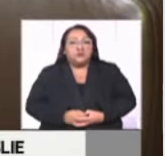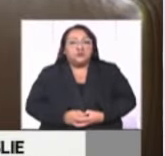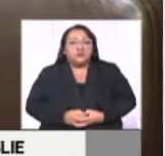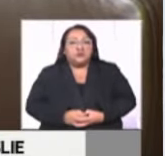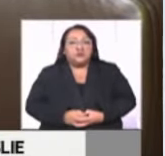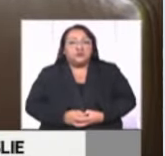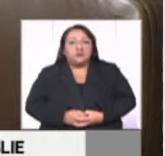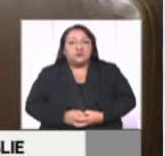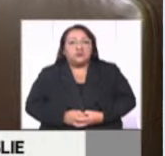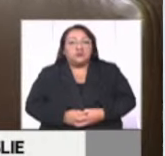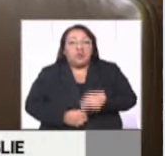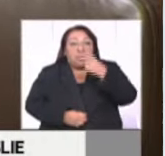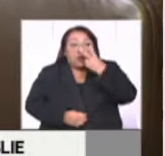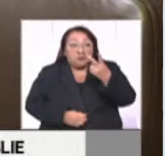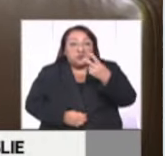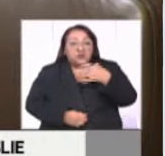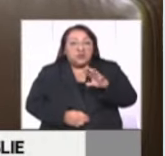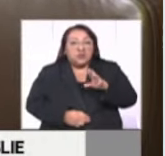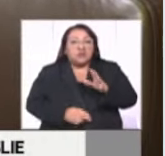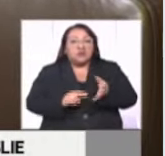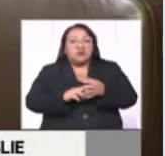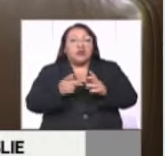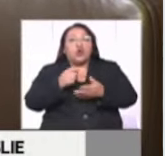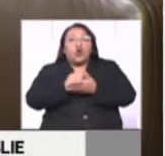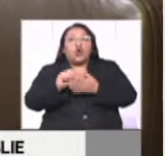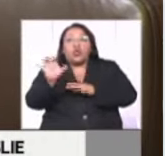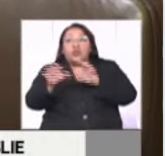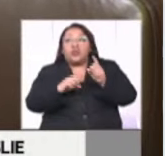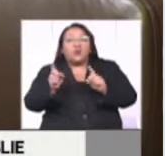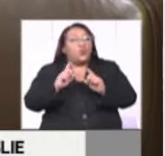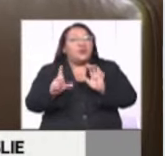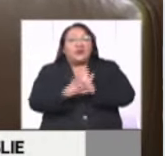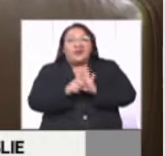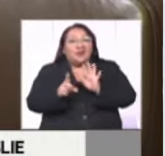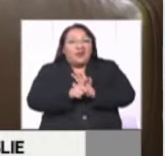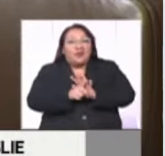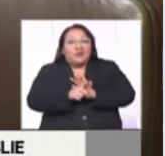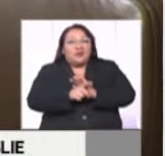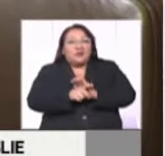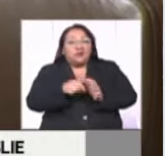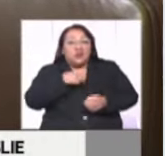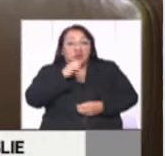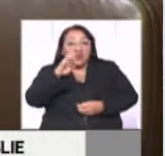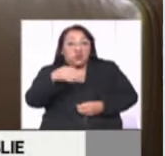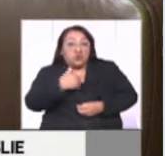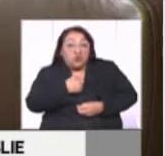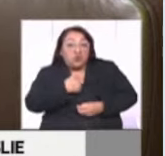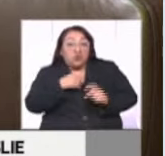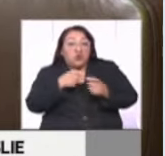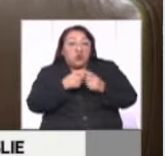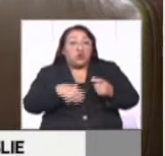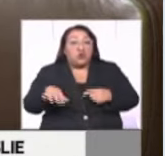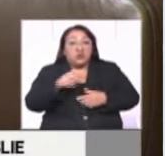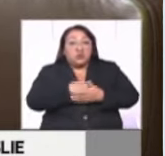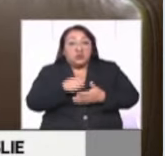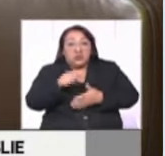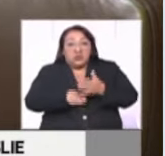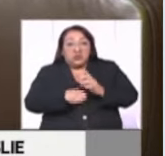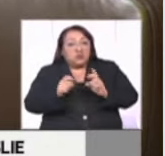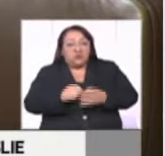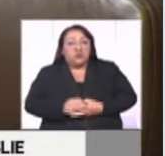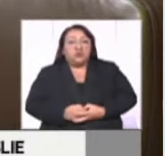evidenciado es una contratación irregular e ilegal. Y no lo digo yo ni lo dicen los congresistas que hemos suscrito la